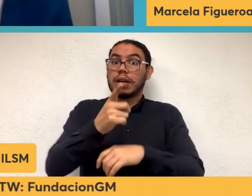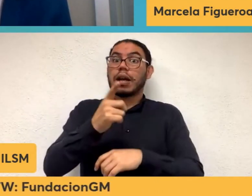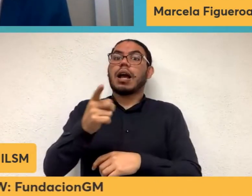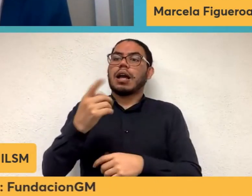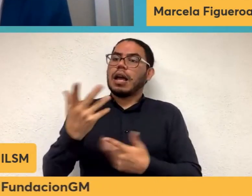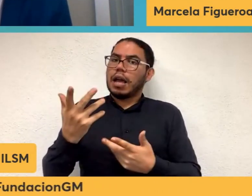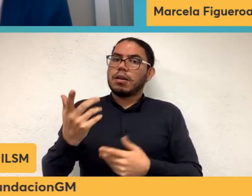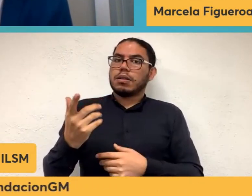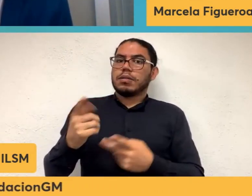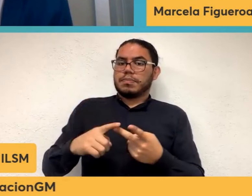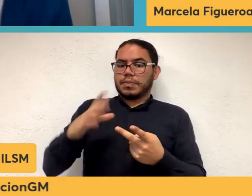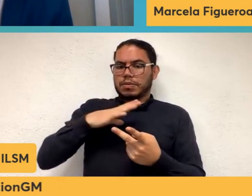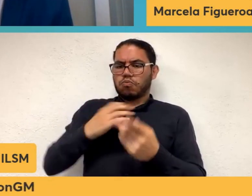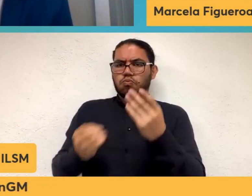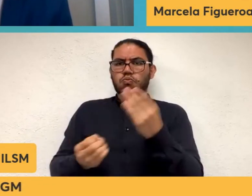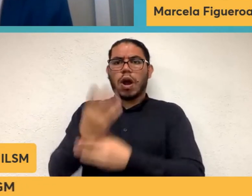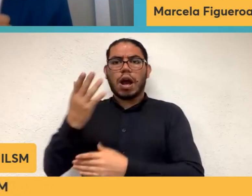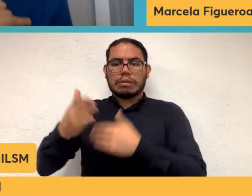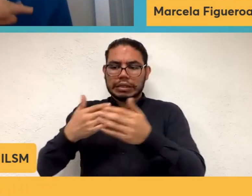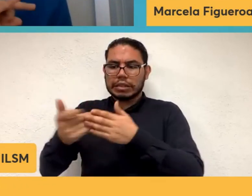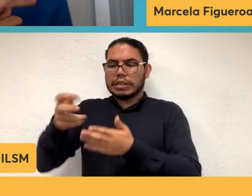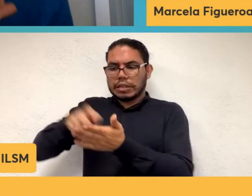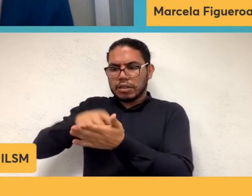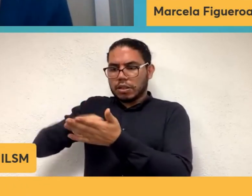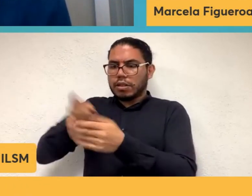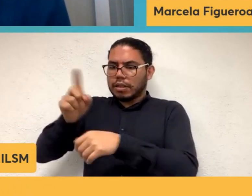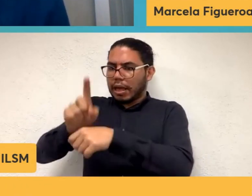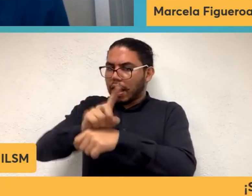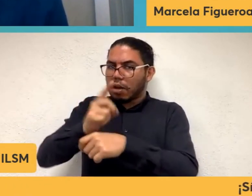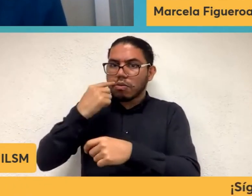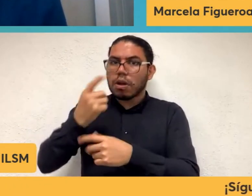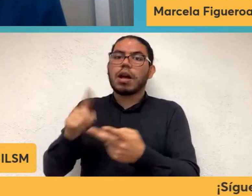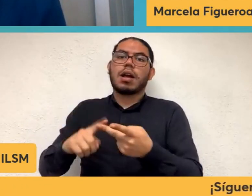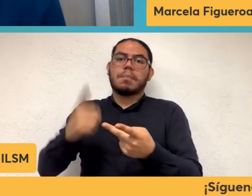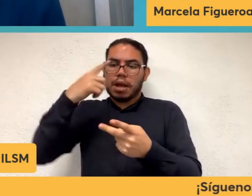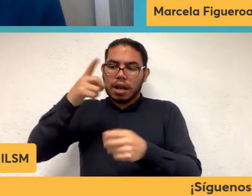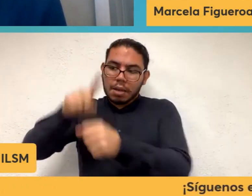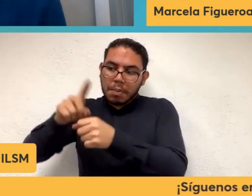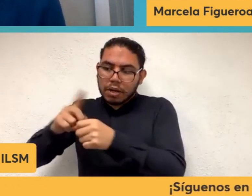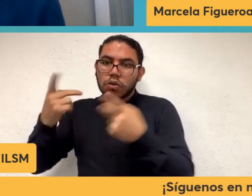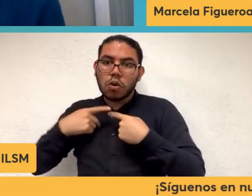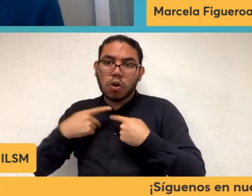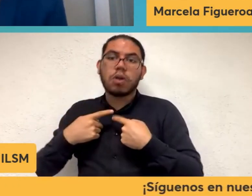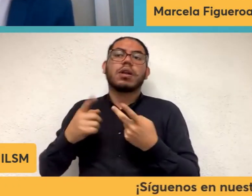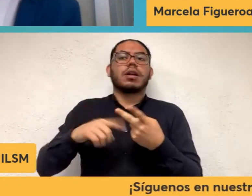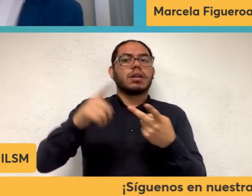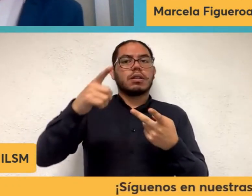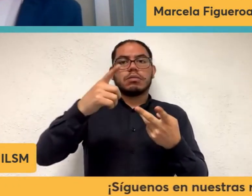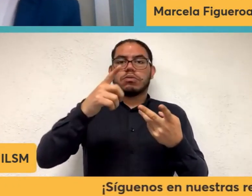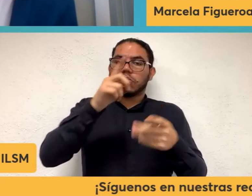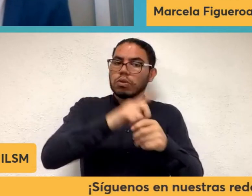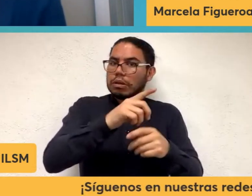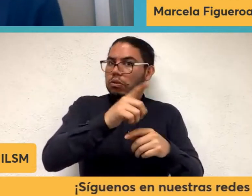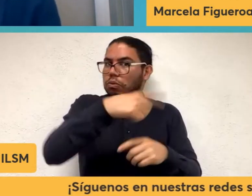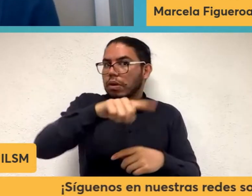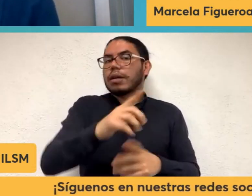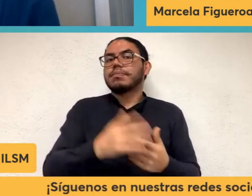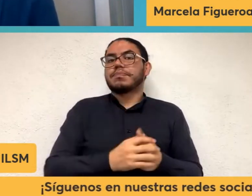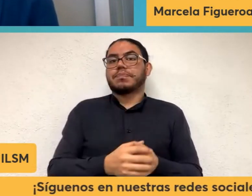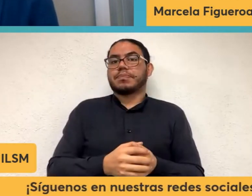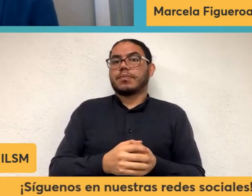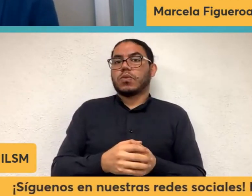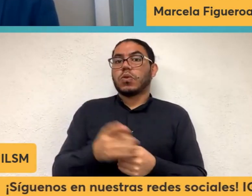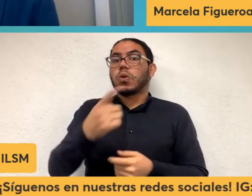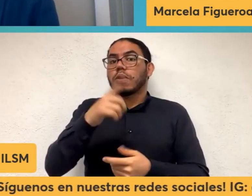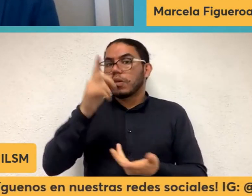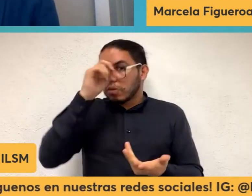nuestros donantes, a nuestro público, a muchas personas. Entonces, les recomendamos hacer boletines o newsletter